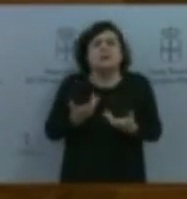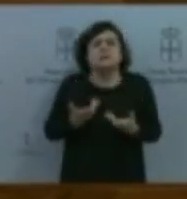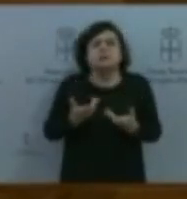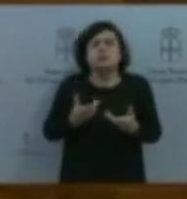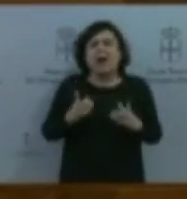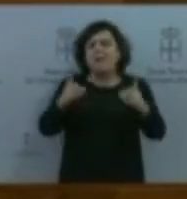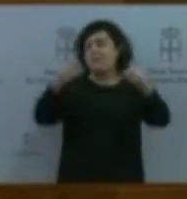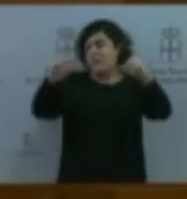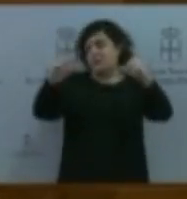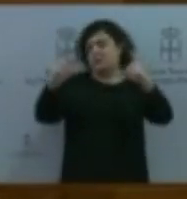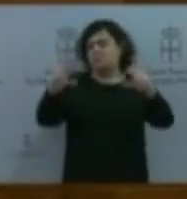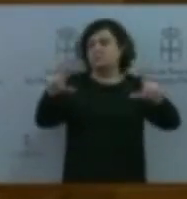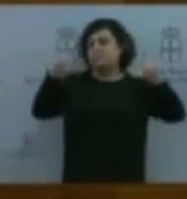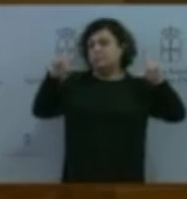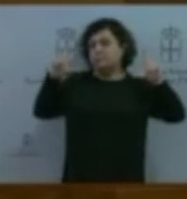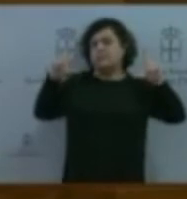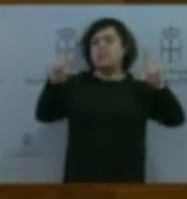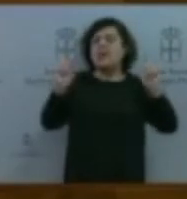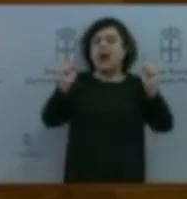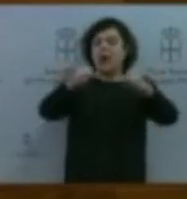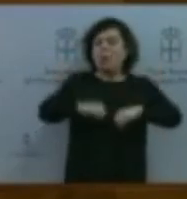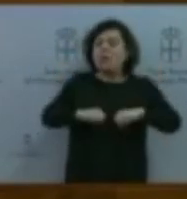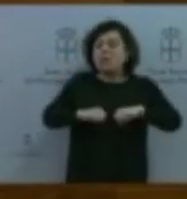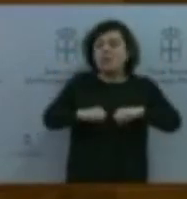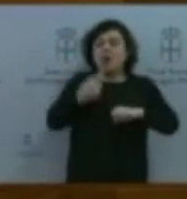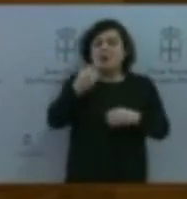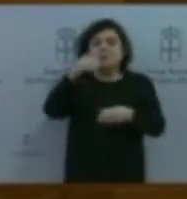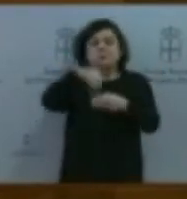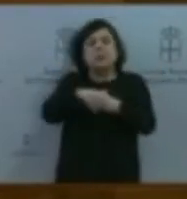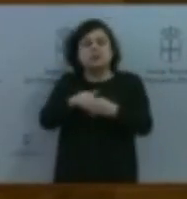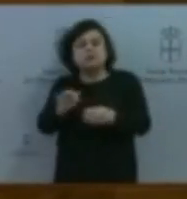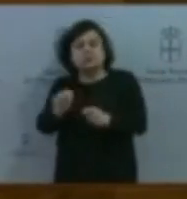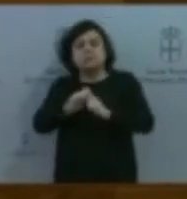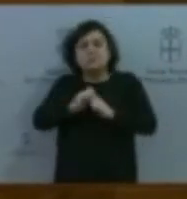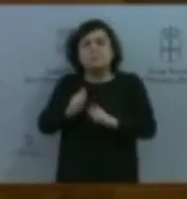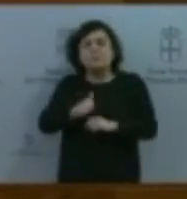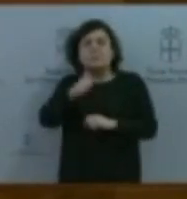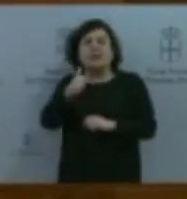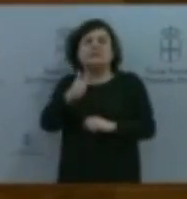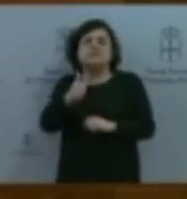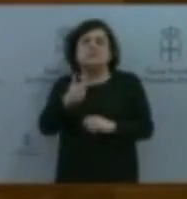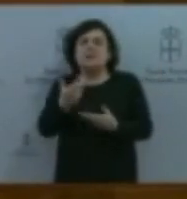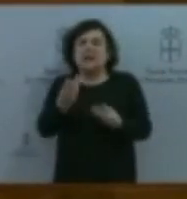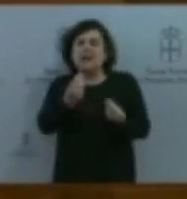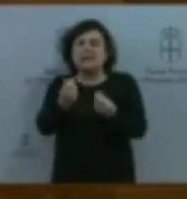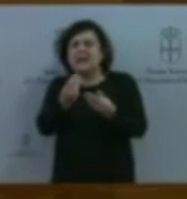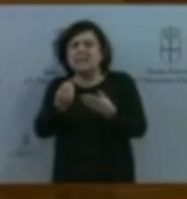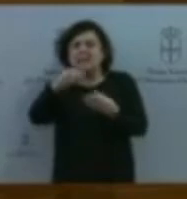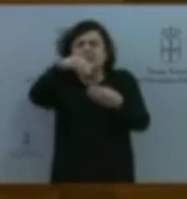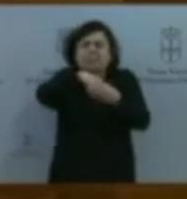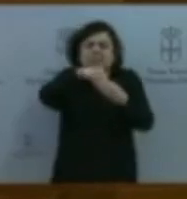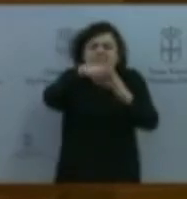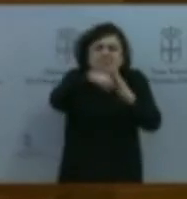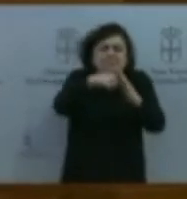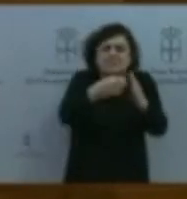acordado, sin encontrar cuál es el calado que hay de abajo, ¿no? No es tanto un ritual destinado a las